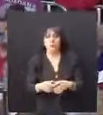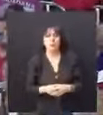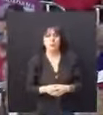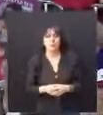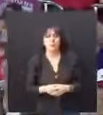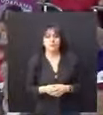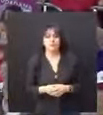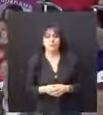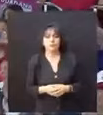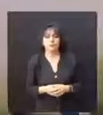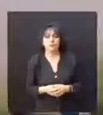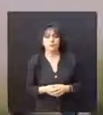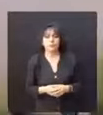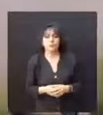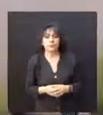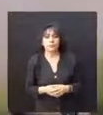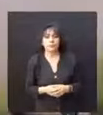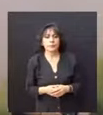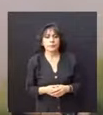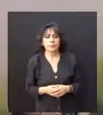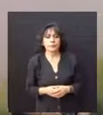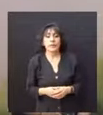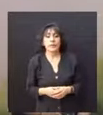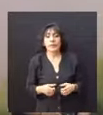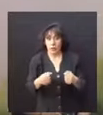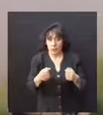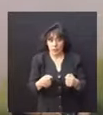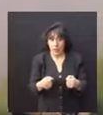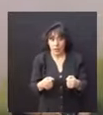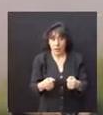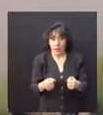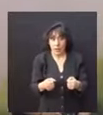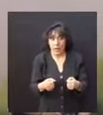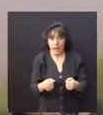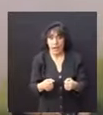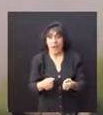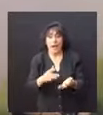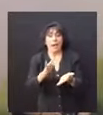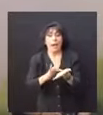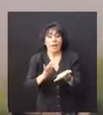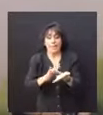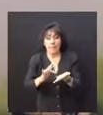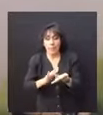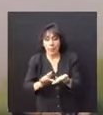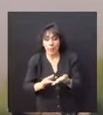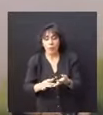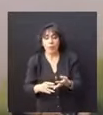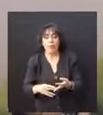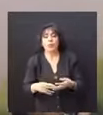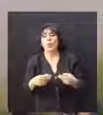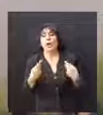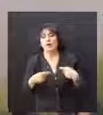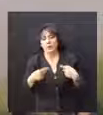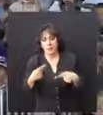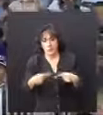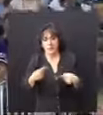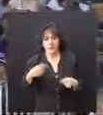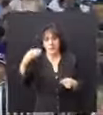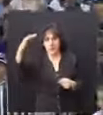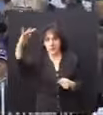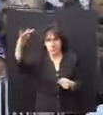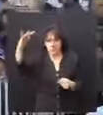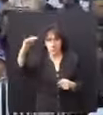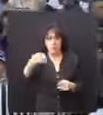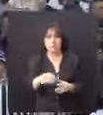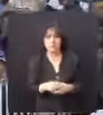Vamos a conservar el apoyo a todos los adultos mayores, ya que garanticemos que